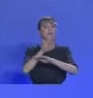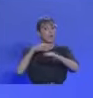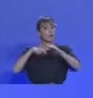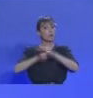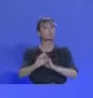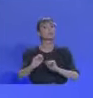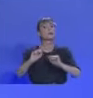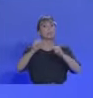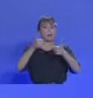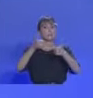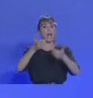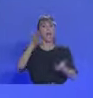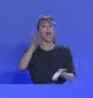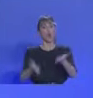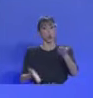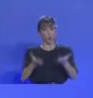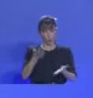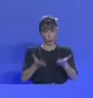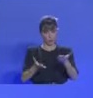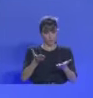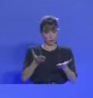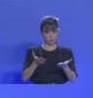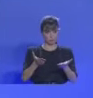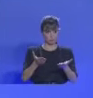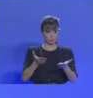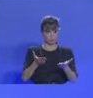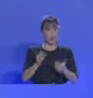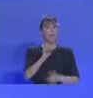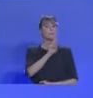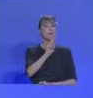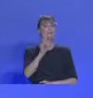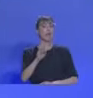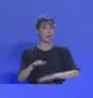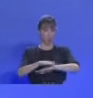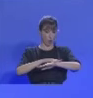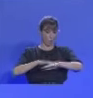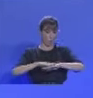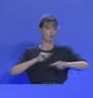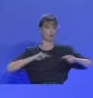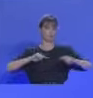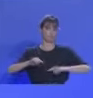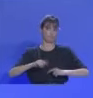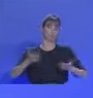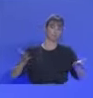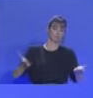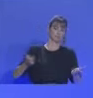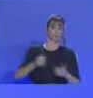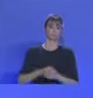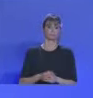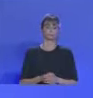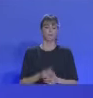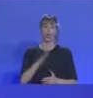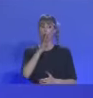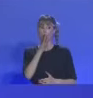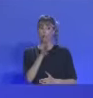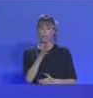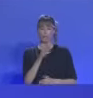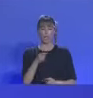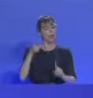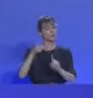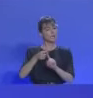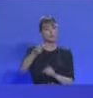recursos de los que recibieron mientras gobernaba el Partido Popular. Entre otras cosas, porque nuestra